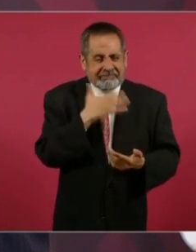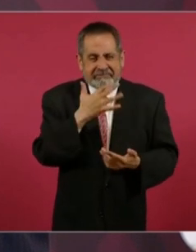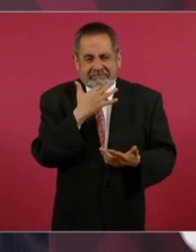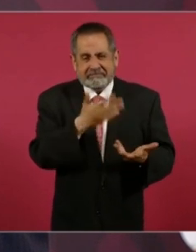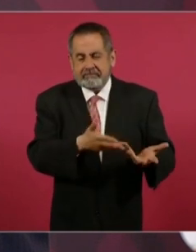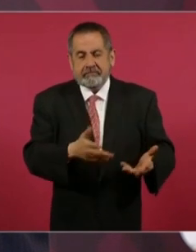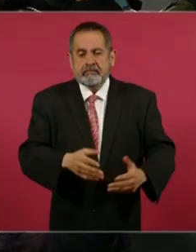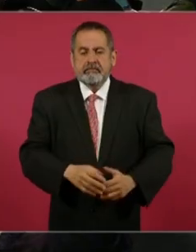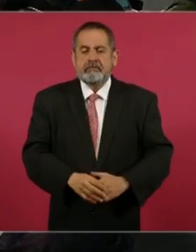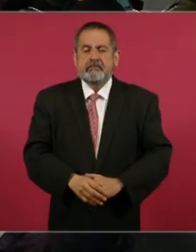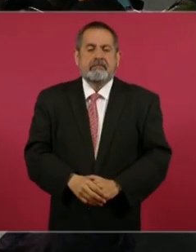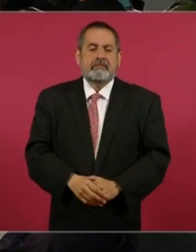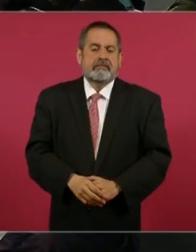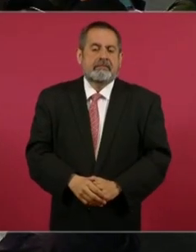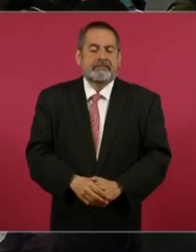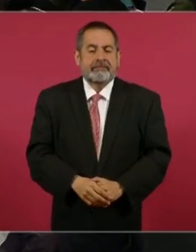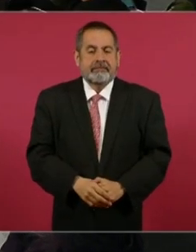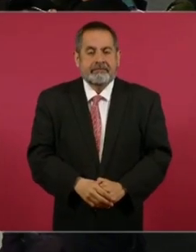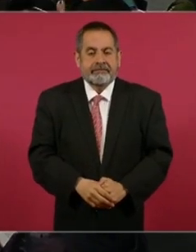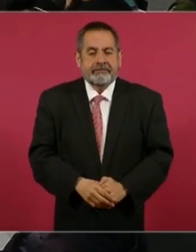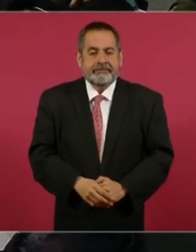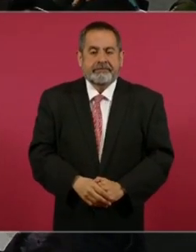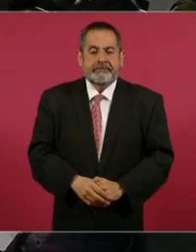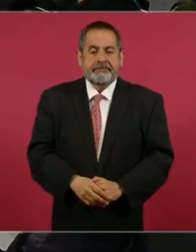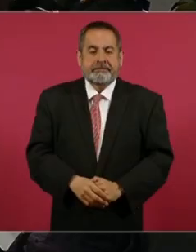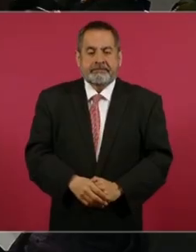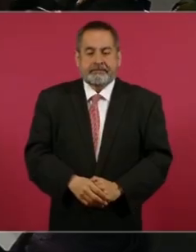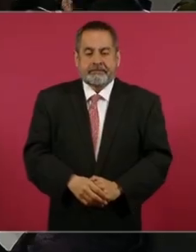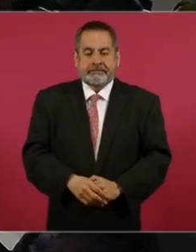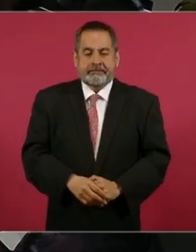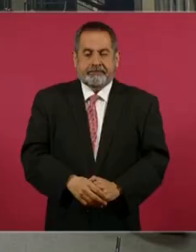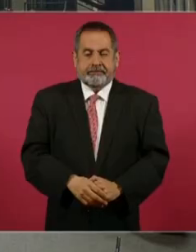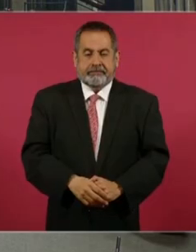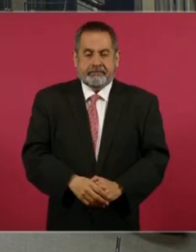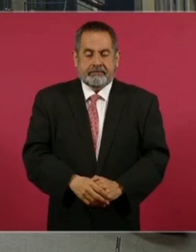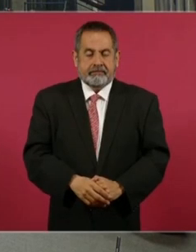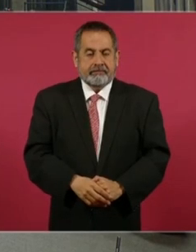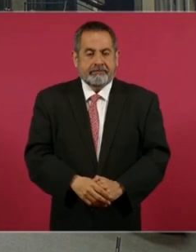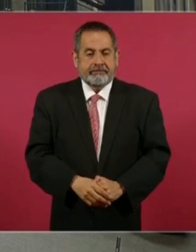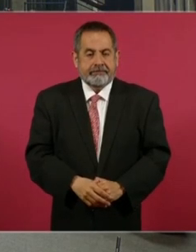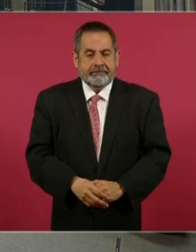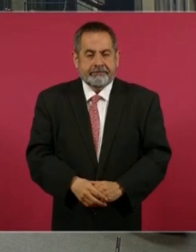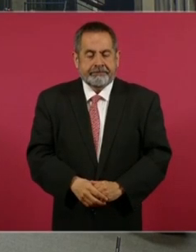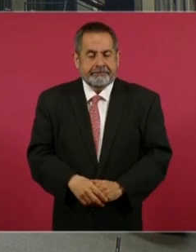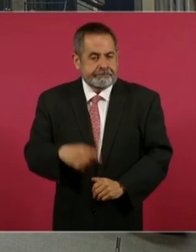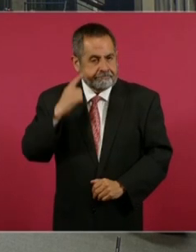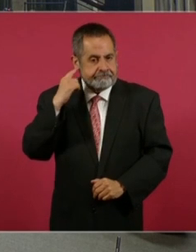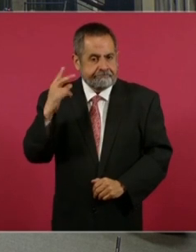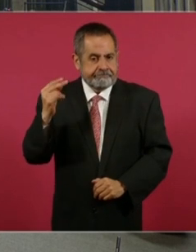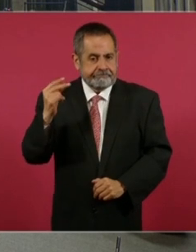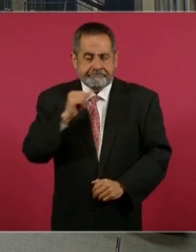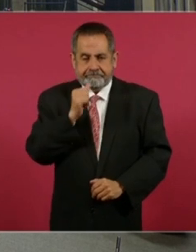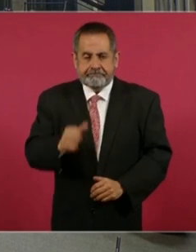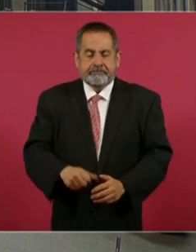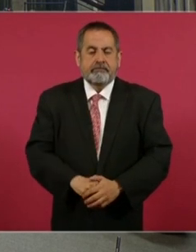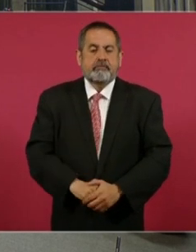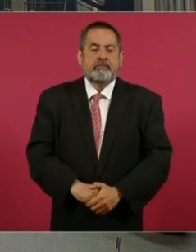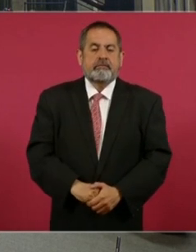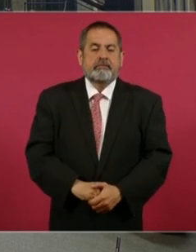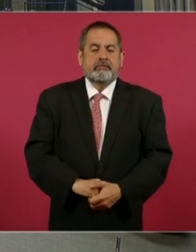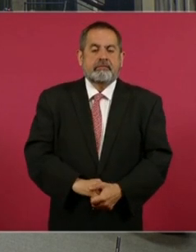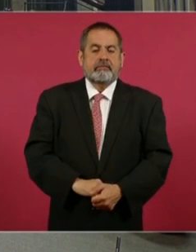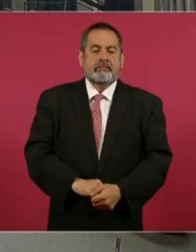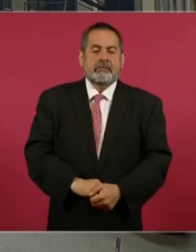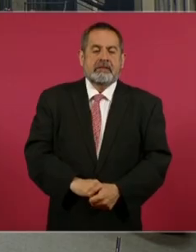¿Son normales esos acuerdos? Como dice Marco Cortés, él dice que son cuestiones normales en las democracias del mundo.